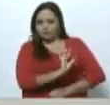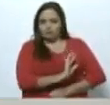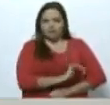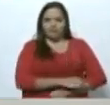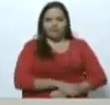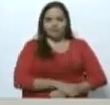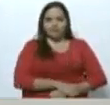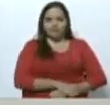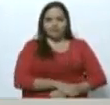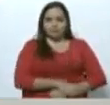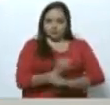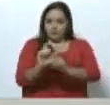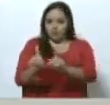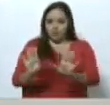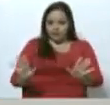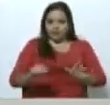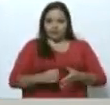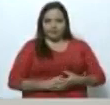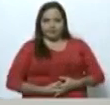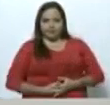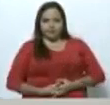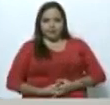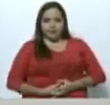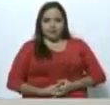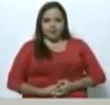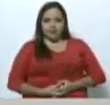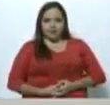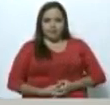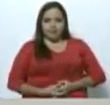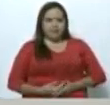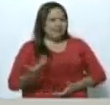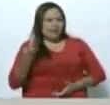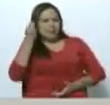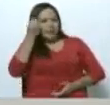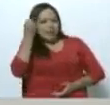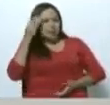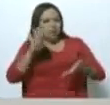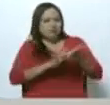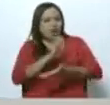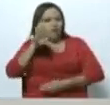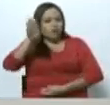Mira, las expectativas económicas,